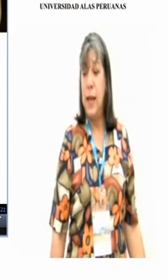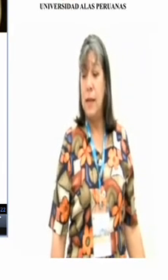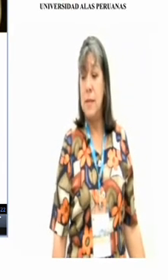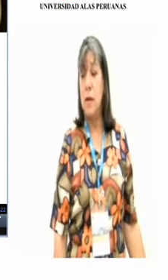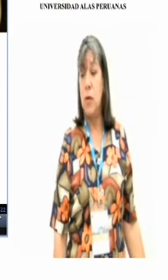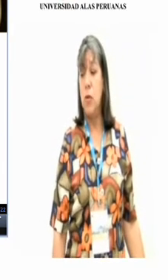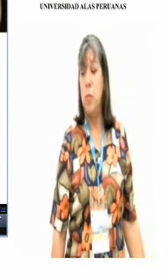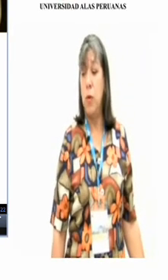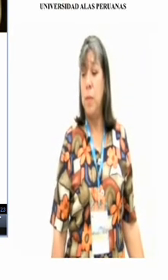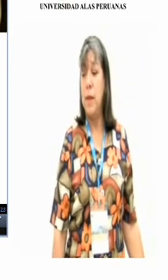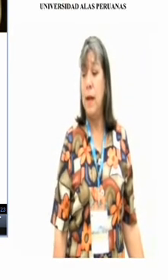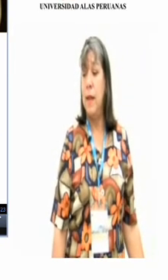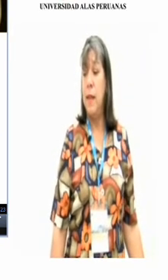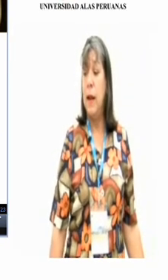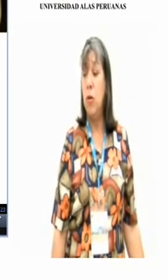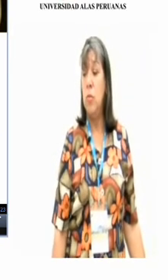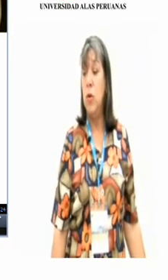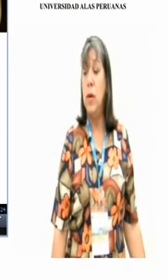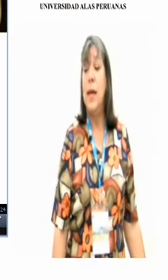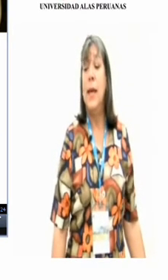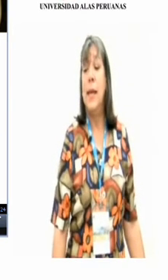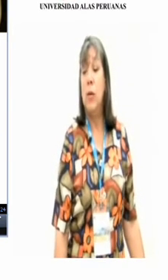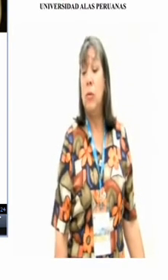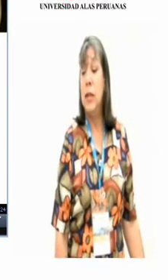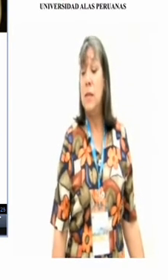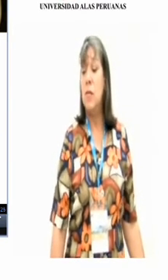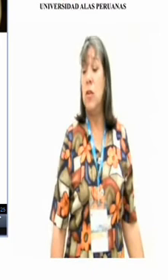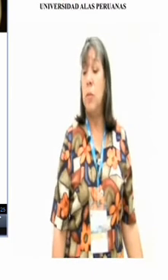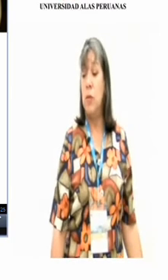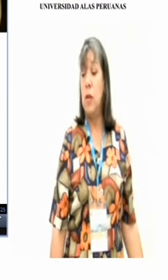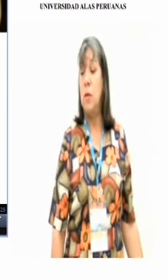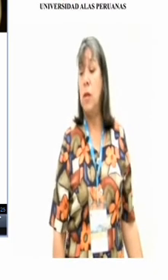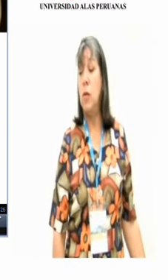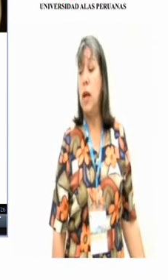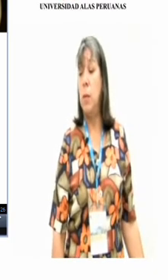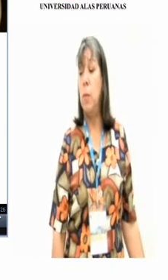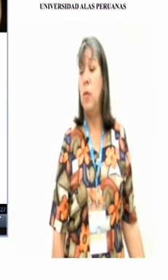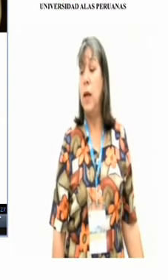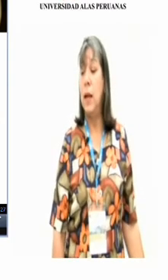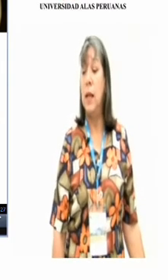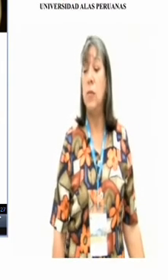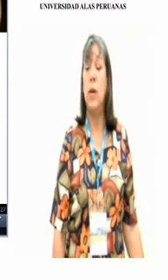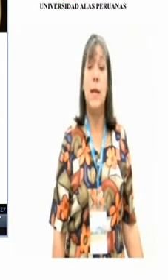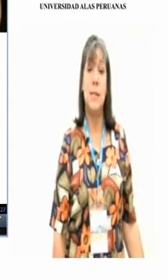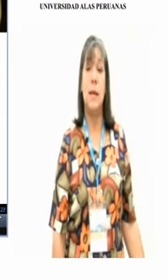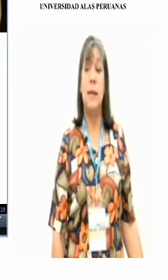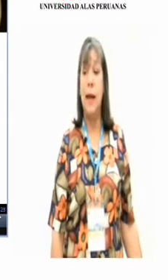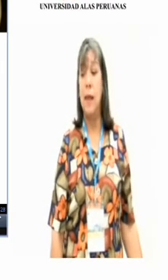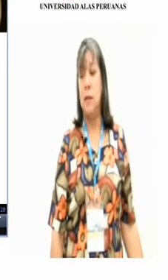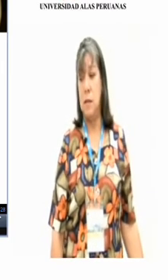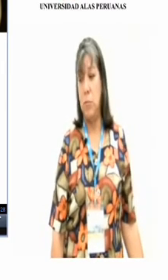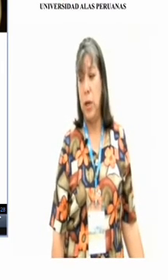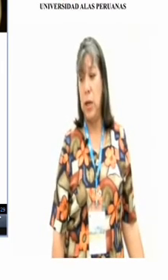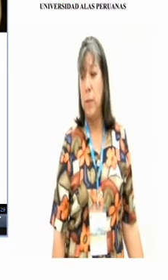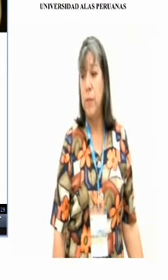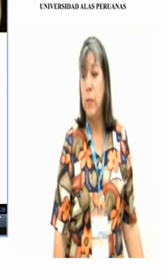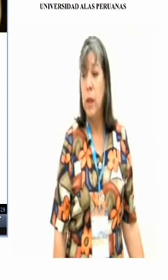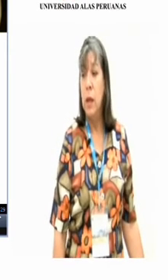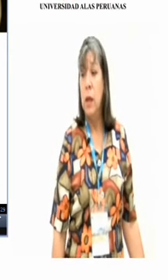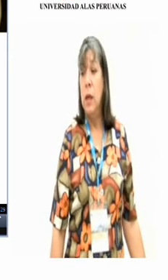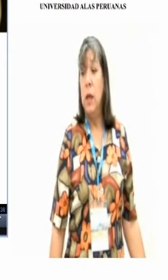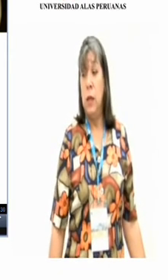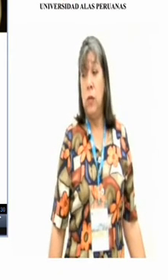etapas, tareas de desarrollo propias de la edad del alumno y a la utilización de procedimientos que respondan a la naturaleza de cada